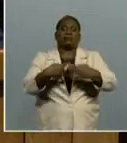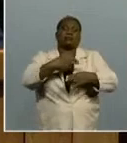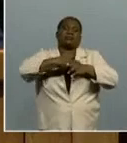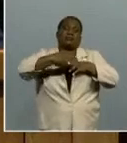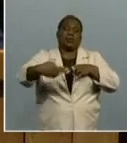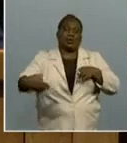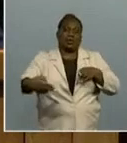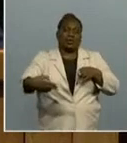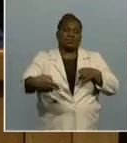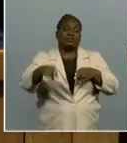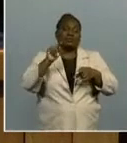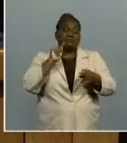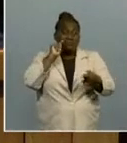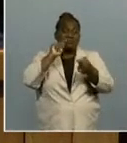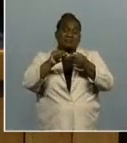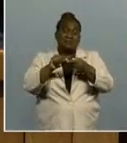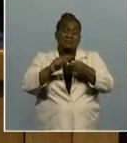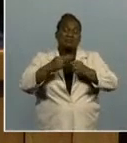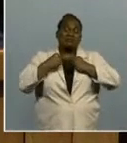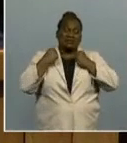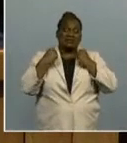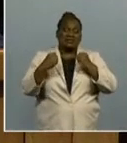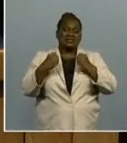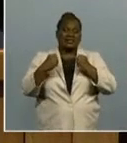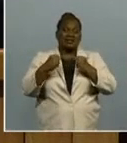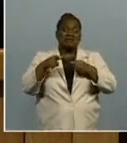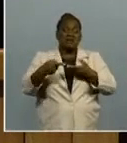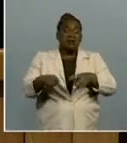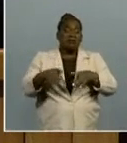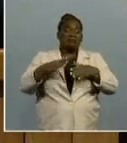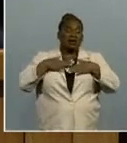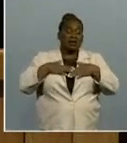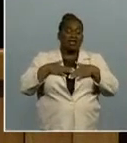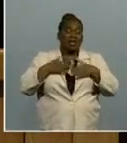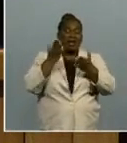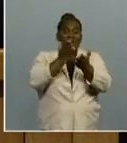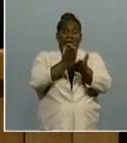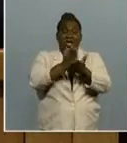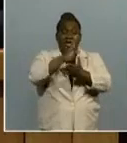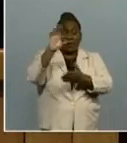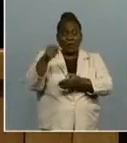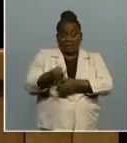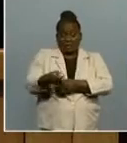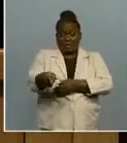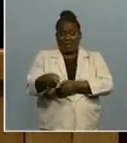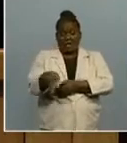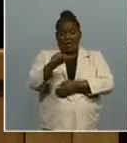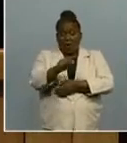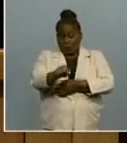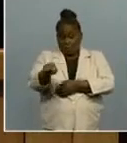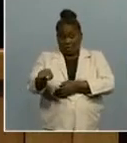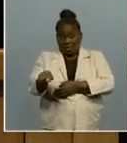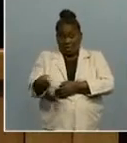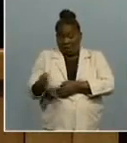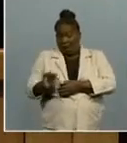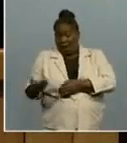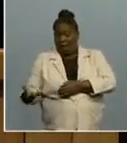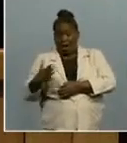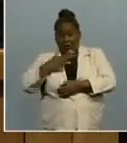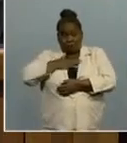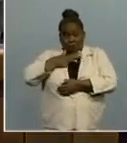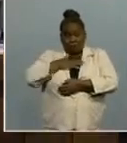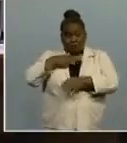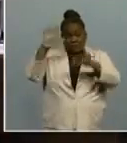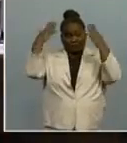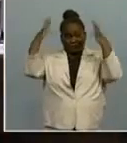desafío es tremendo de lo que a la tranquilidad de que la escuela está cerca que ustedes están a nuestro lado